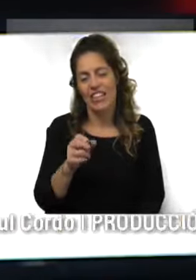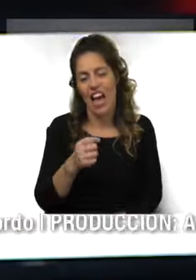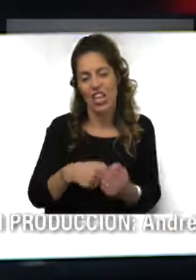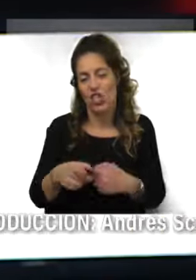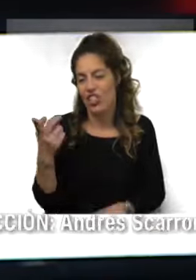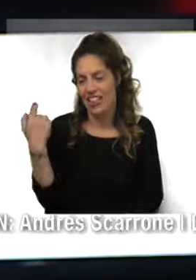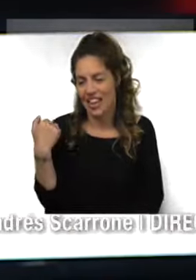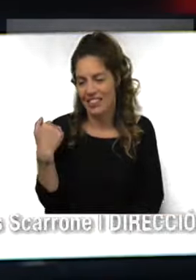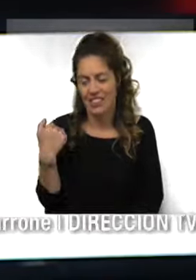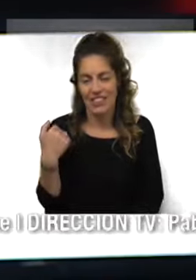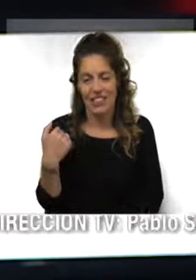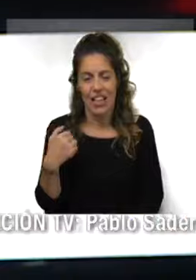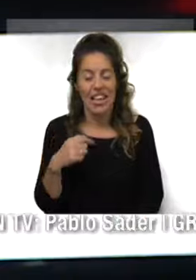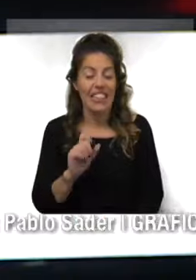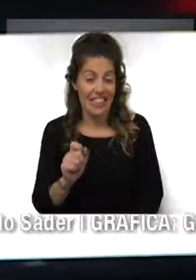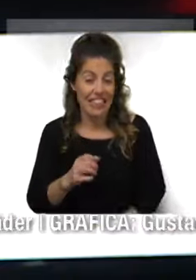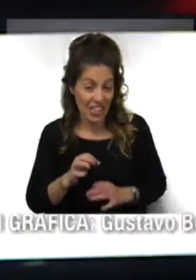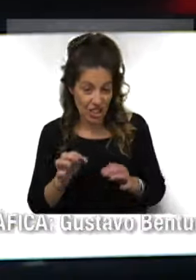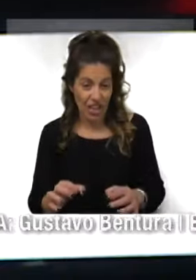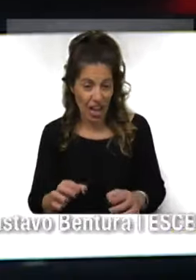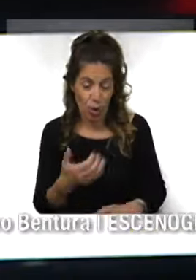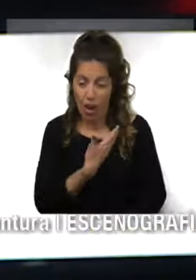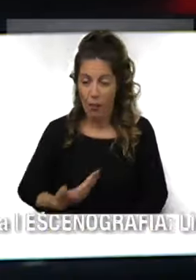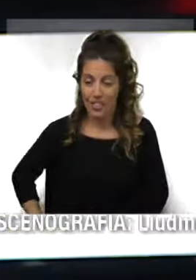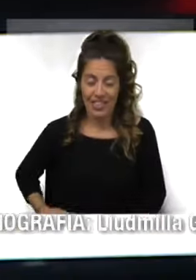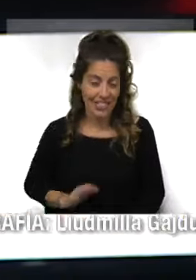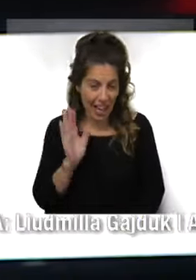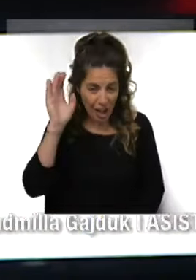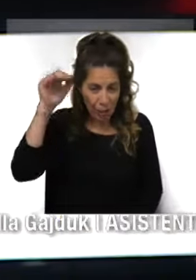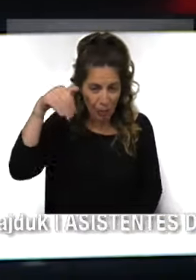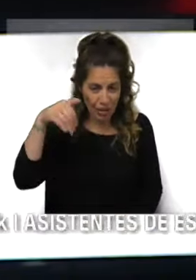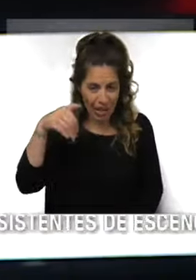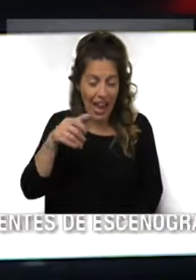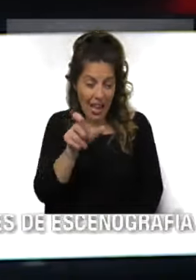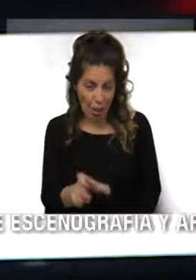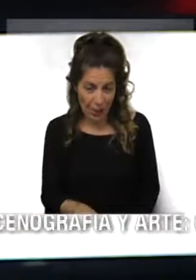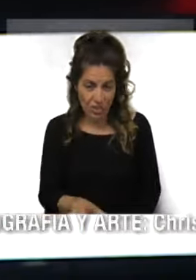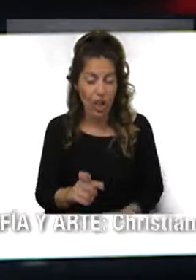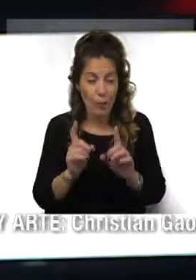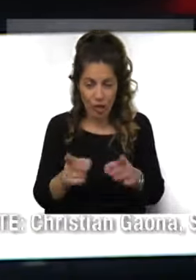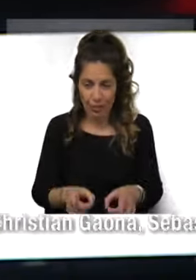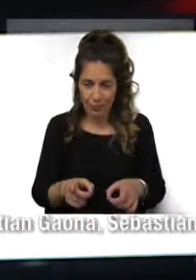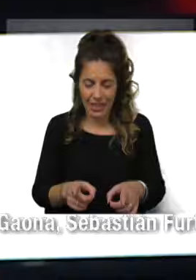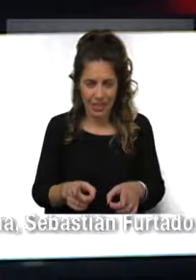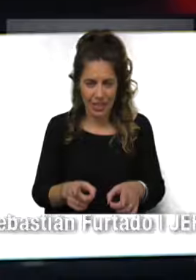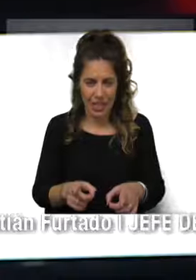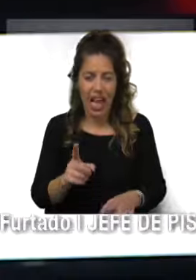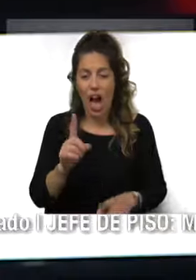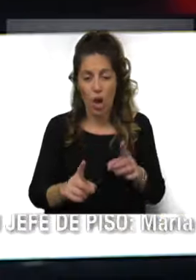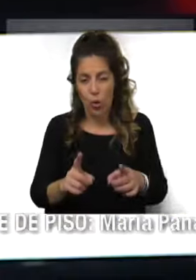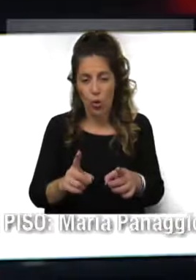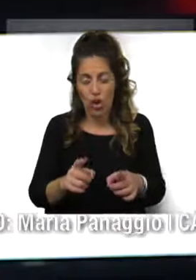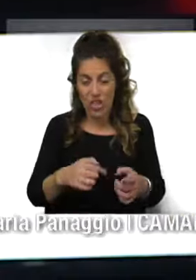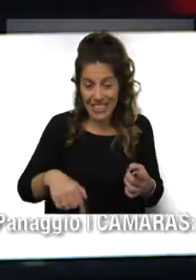no en vano quienes han llegado a la presidencia de la República las personas pero también este algunos